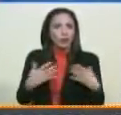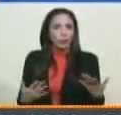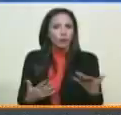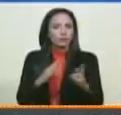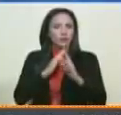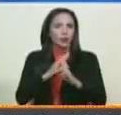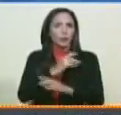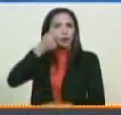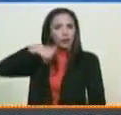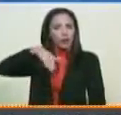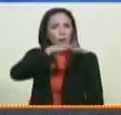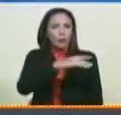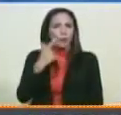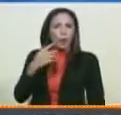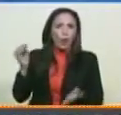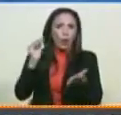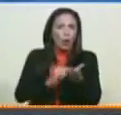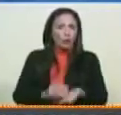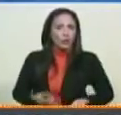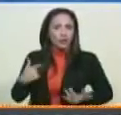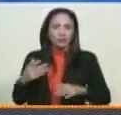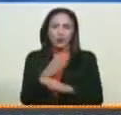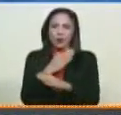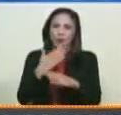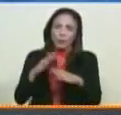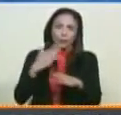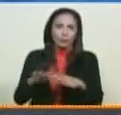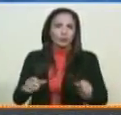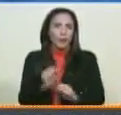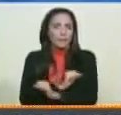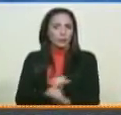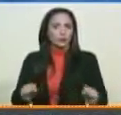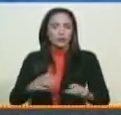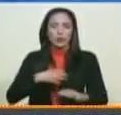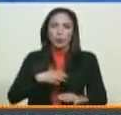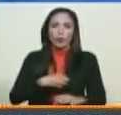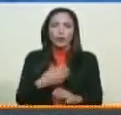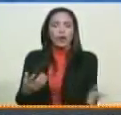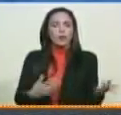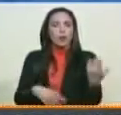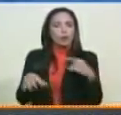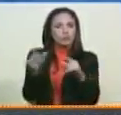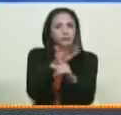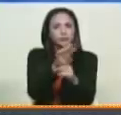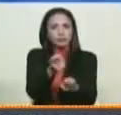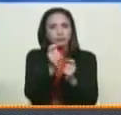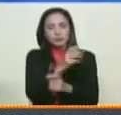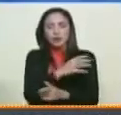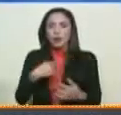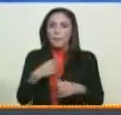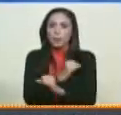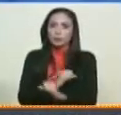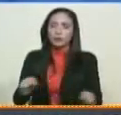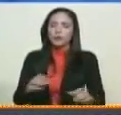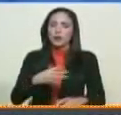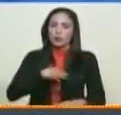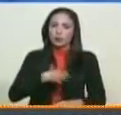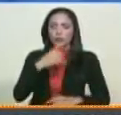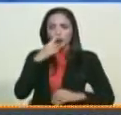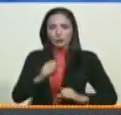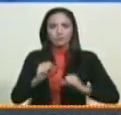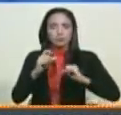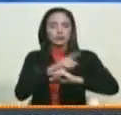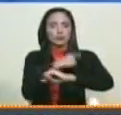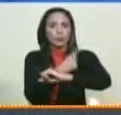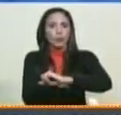pueblo? No hay chantaje que pueda con nosotros, no hay chantaje ni extorsión económica que pueda con la valentía y